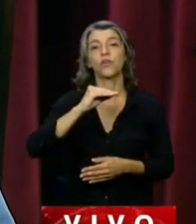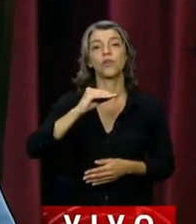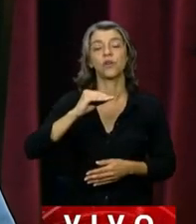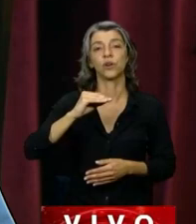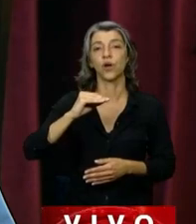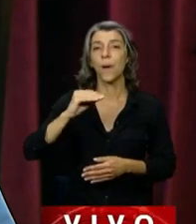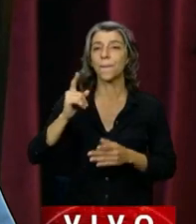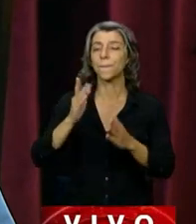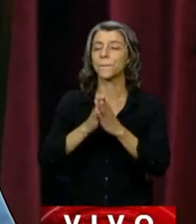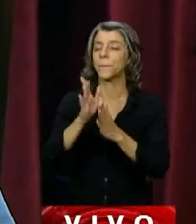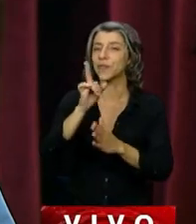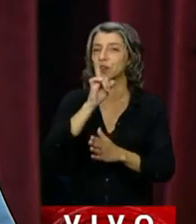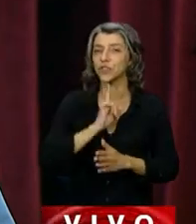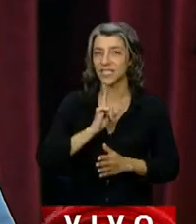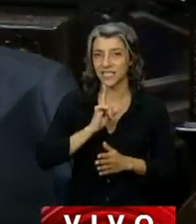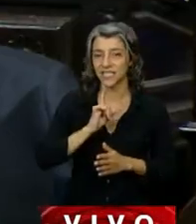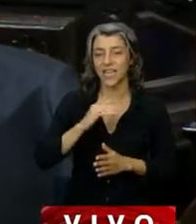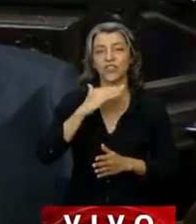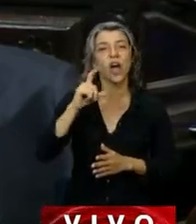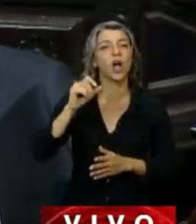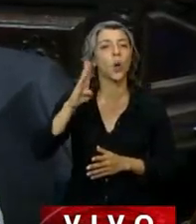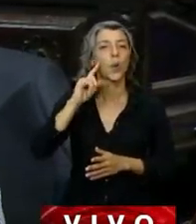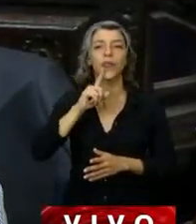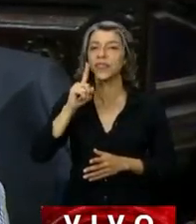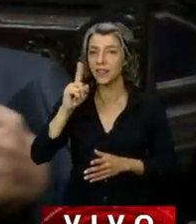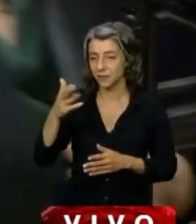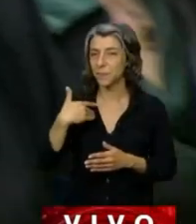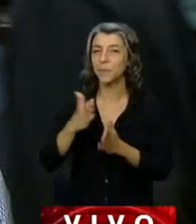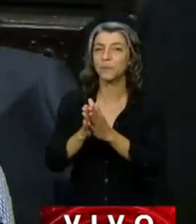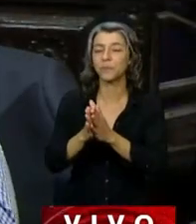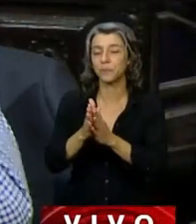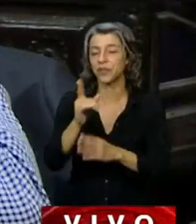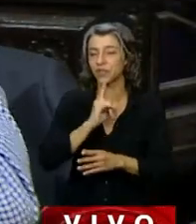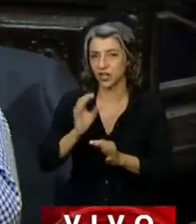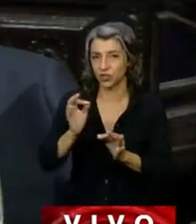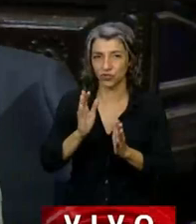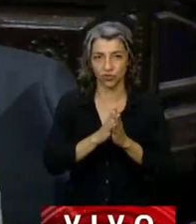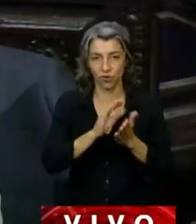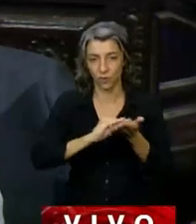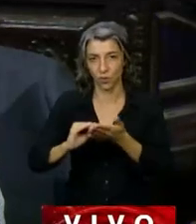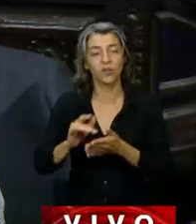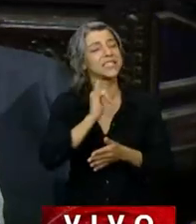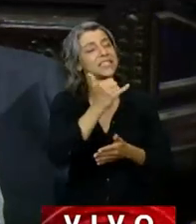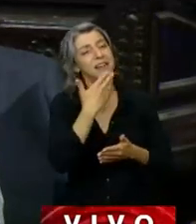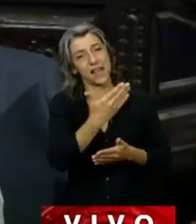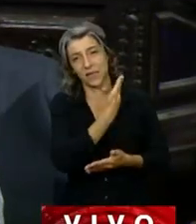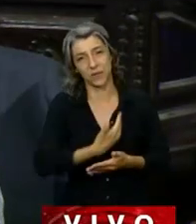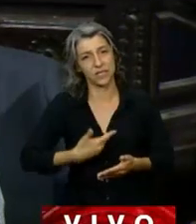les pido silencio, por favor, gracias, al resto de los diputados. Gracias, señor presidente. Voy a ser rápido